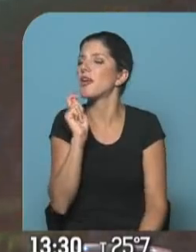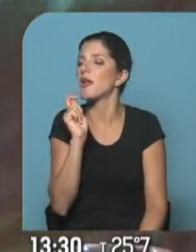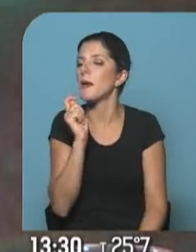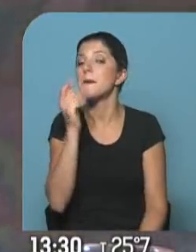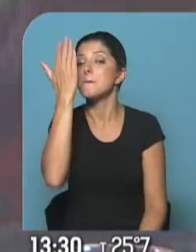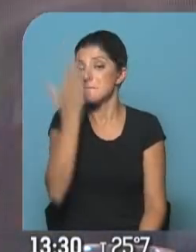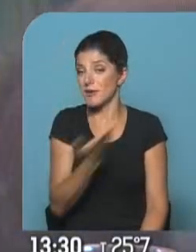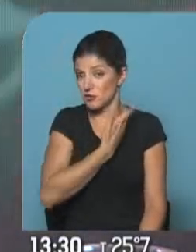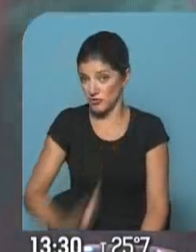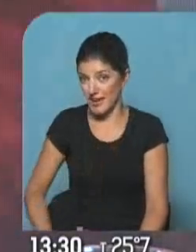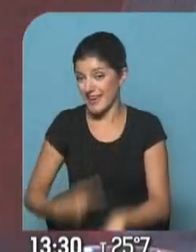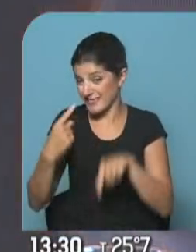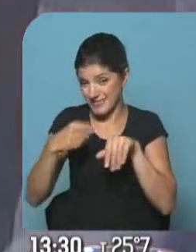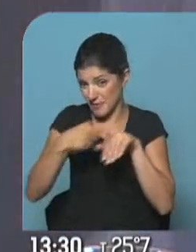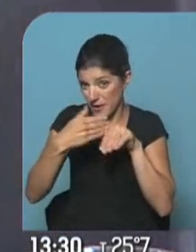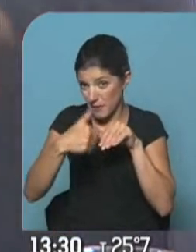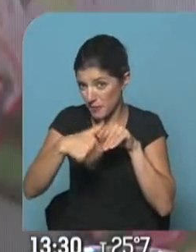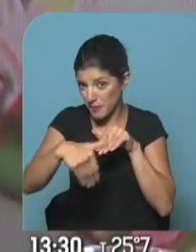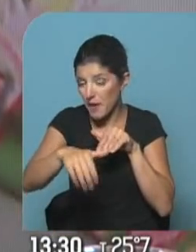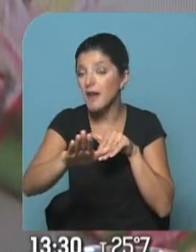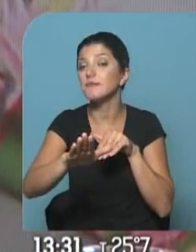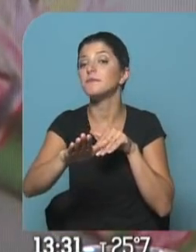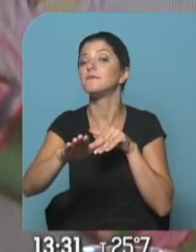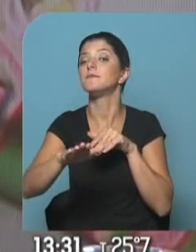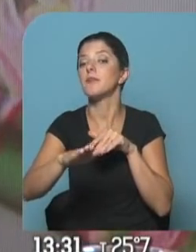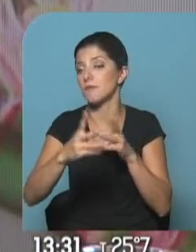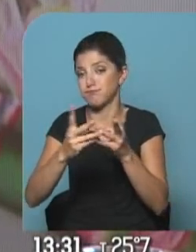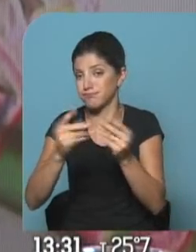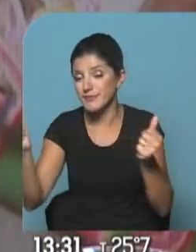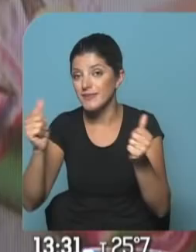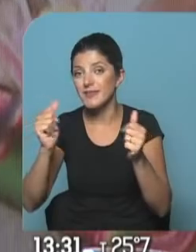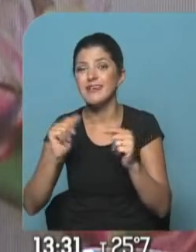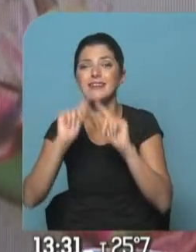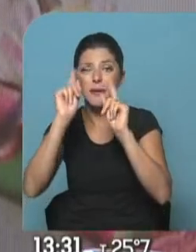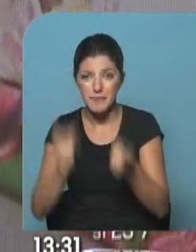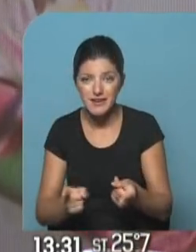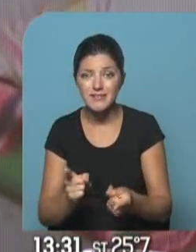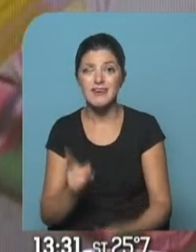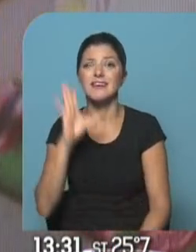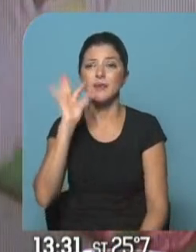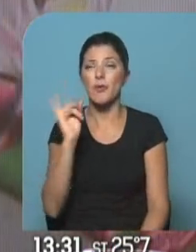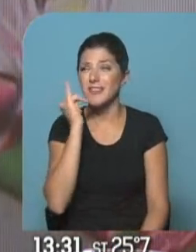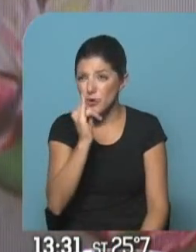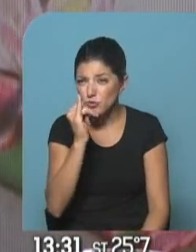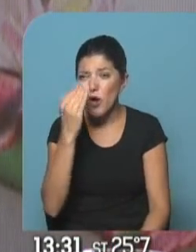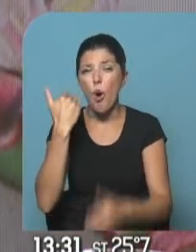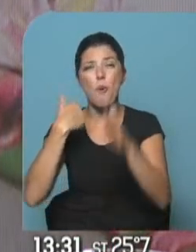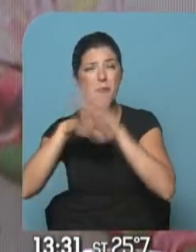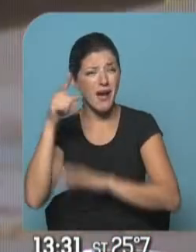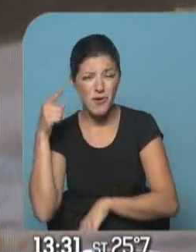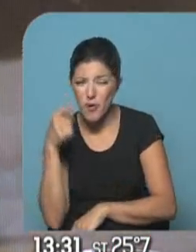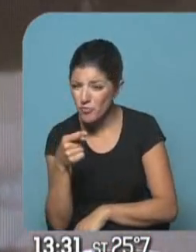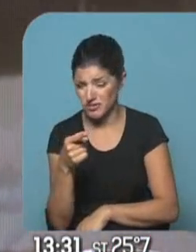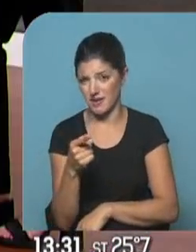a semanas de irse de la justicia y además acumulan más de 50 denuncias. En realidad son mandatarios